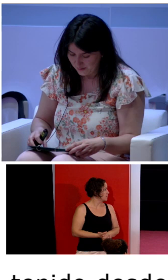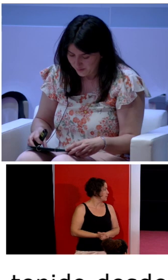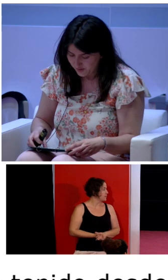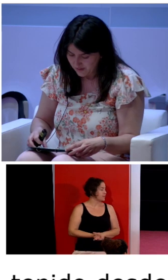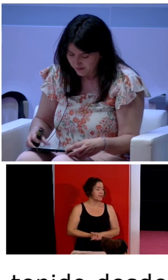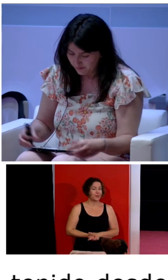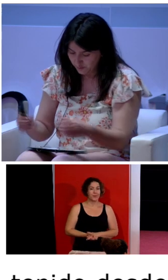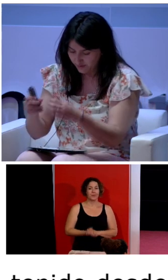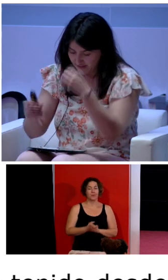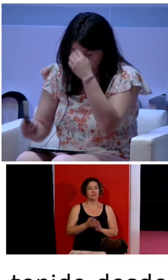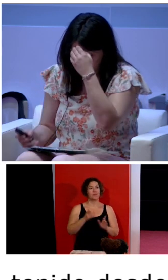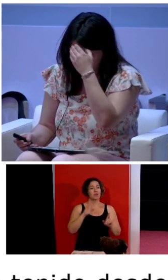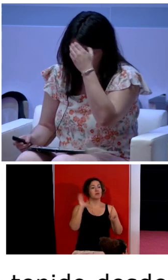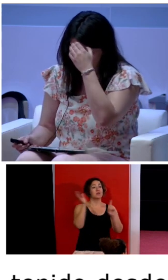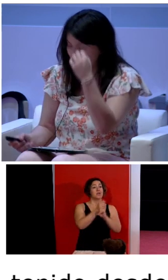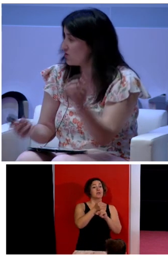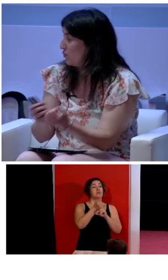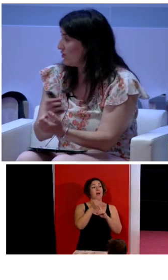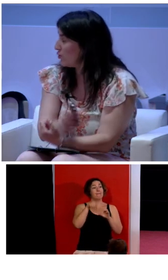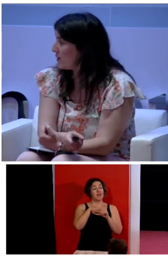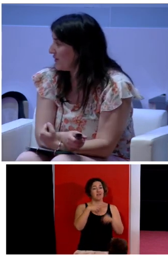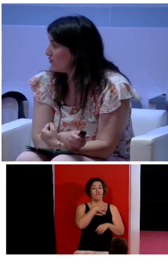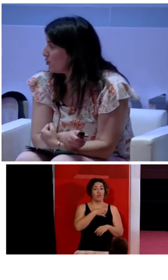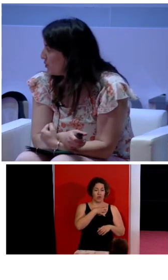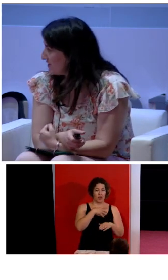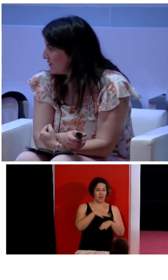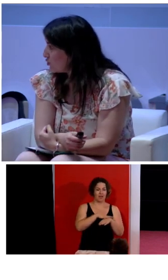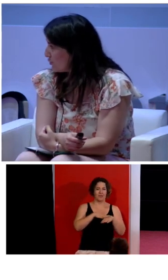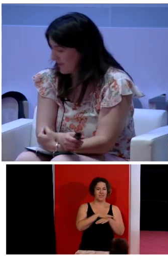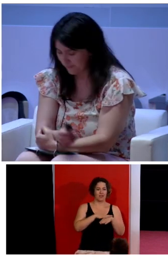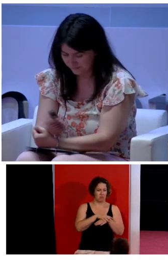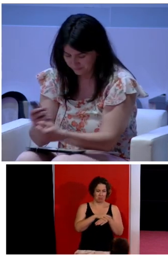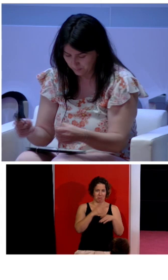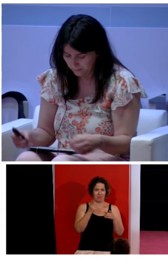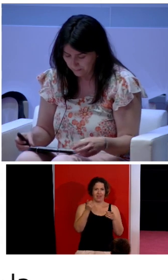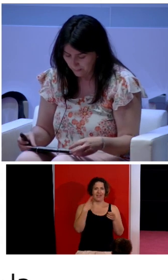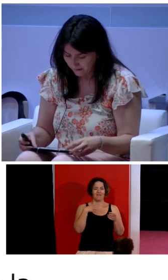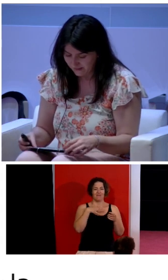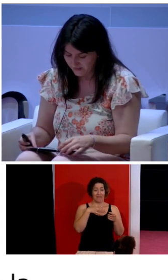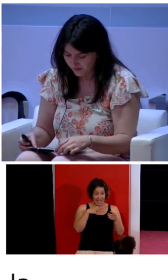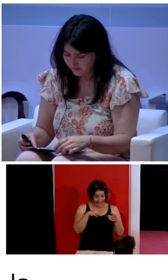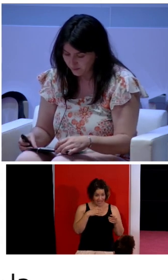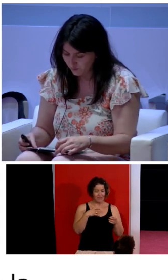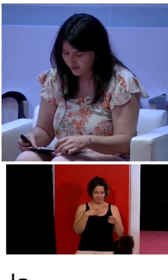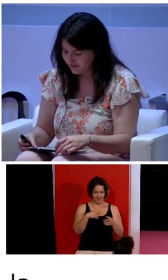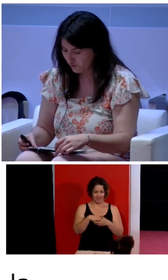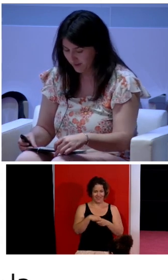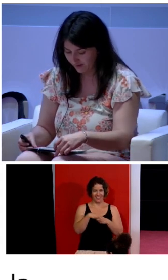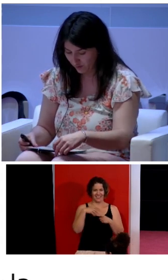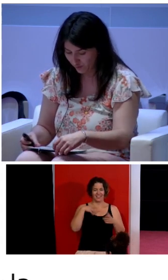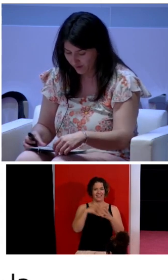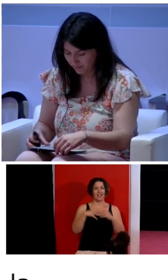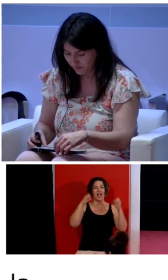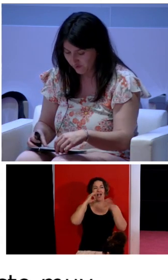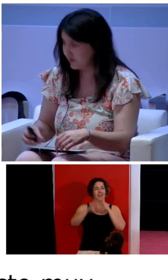El alcanzar una plaza de funcionaria en la Administración ha supuesto un impacto muy positivo en su vida. Y la Asamblea de Extremadura se ha